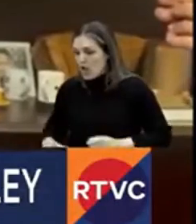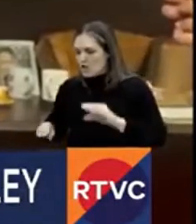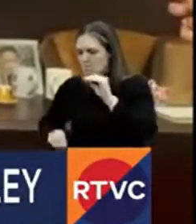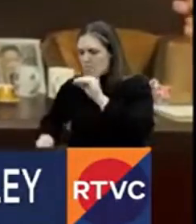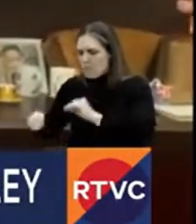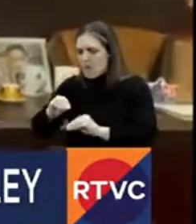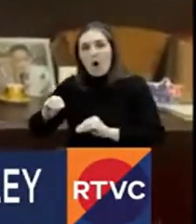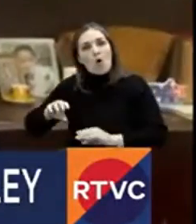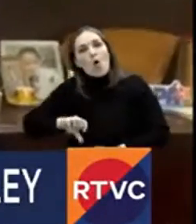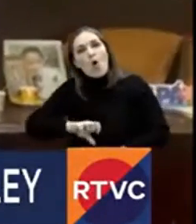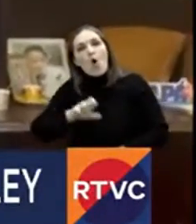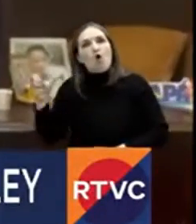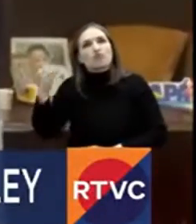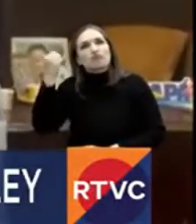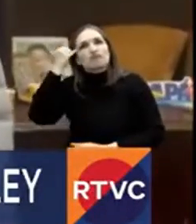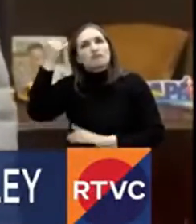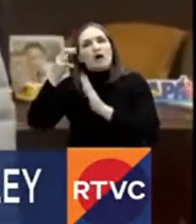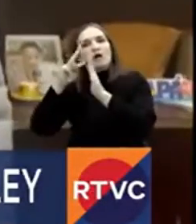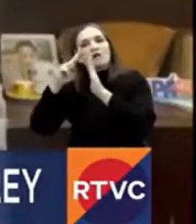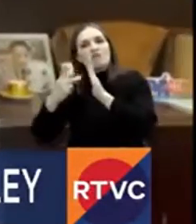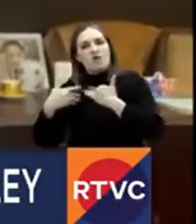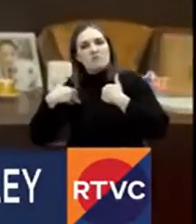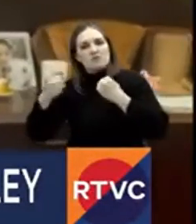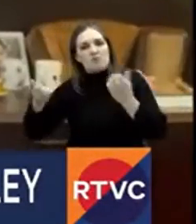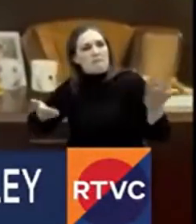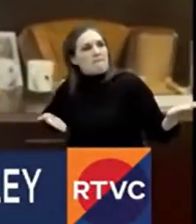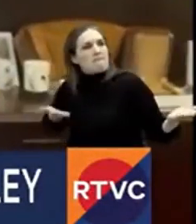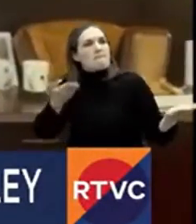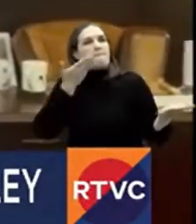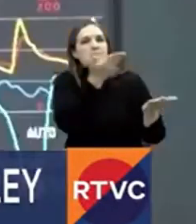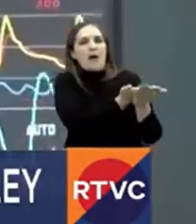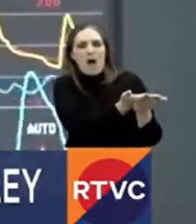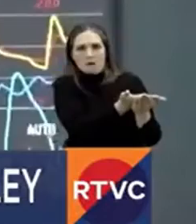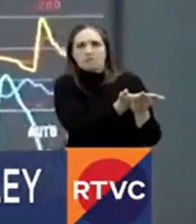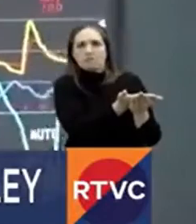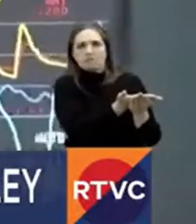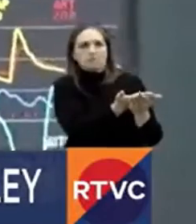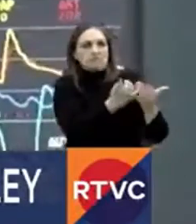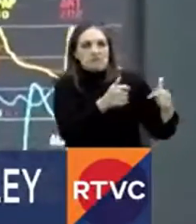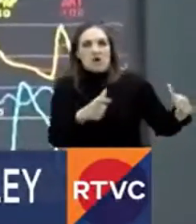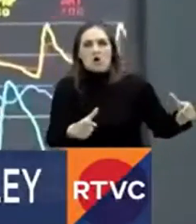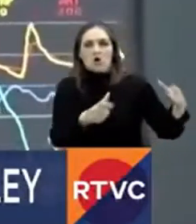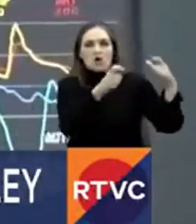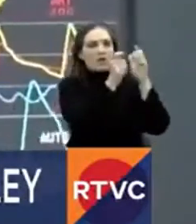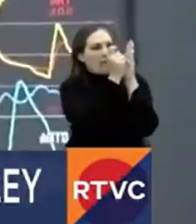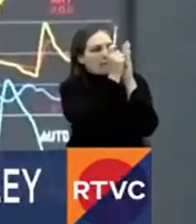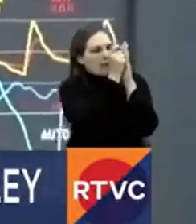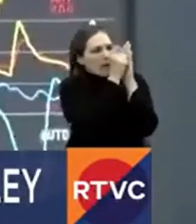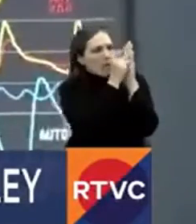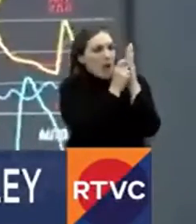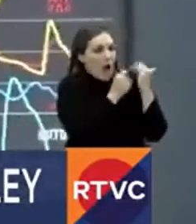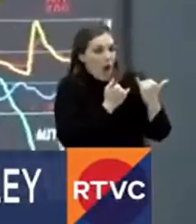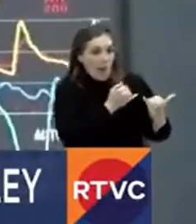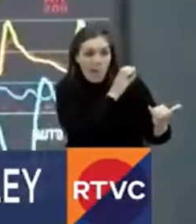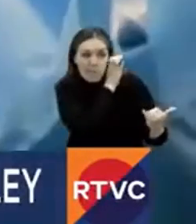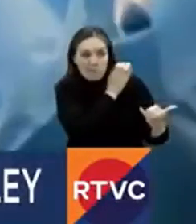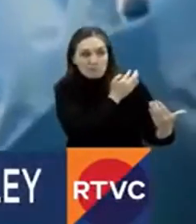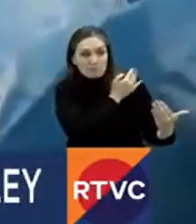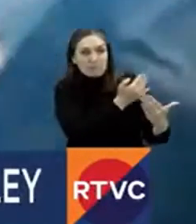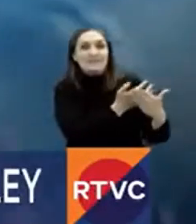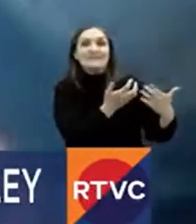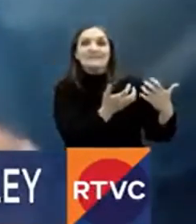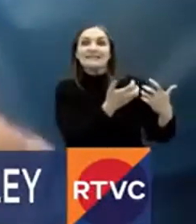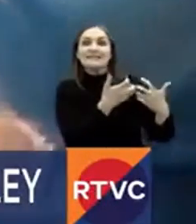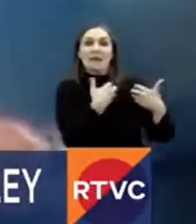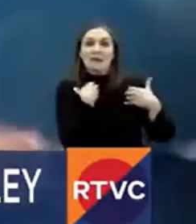a la reforma a la salud. Una de las iniciativas abarca 10 puntos específicos y busca mejorar el actual sistema de salud, pero sin